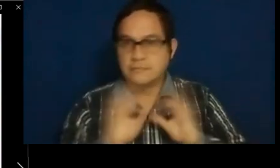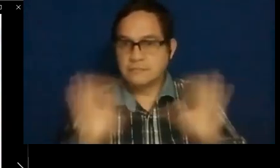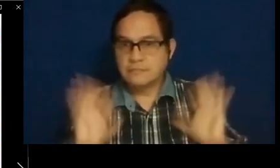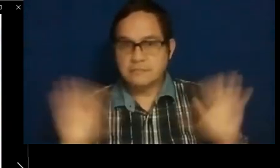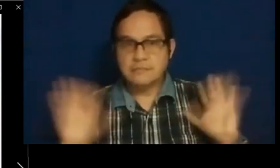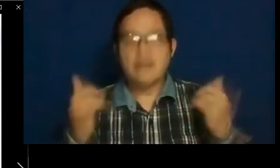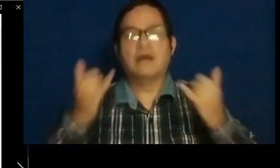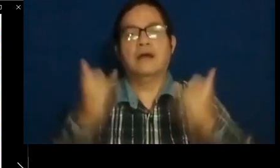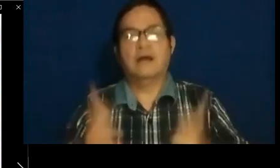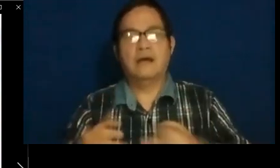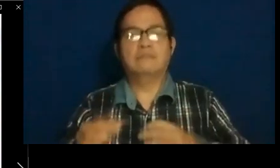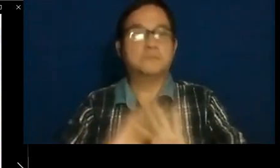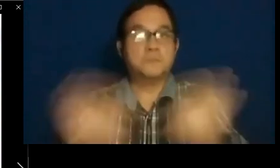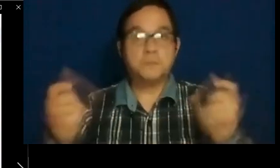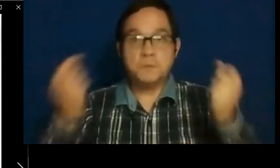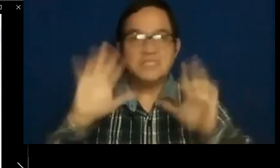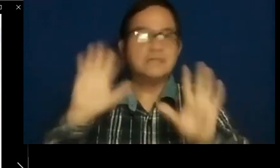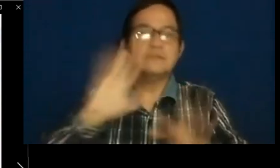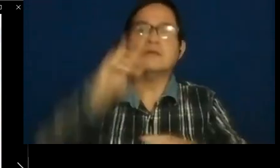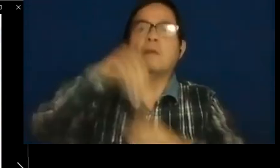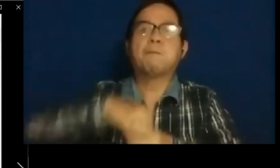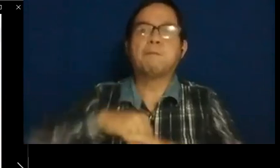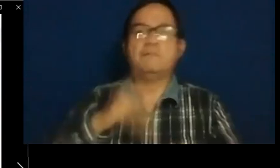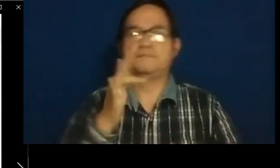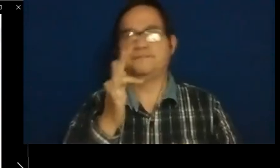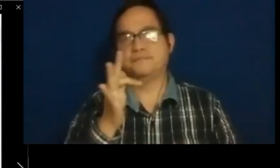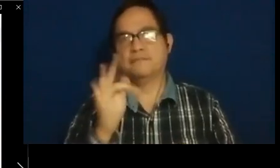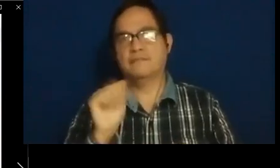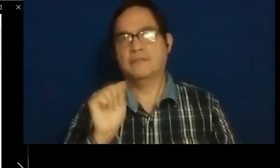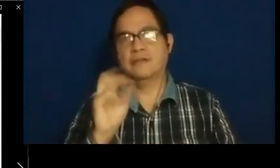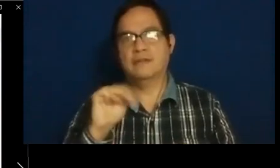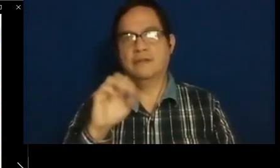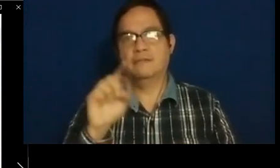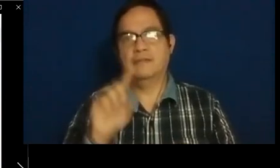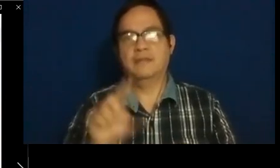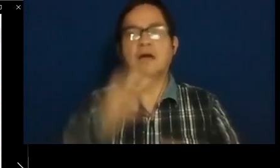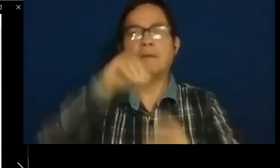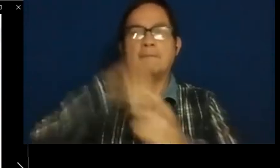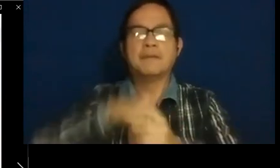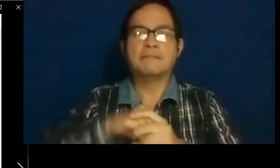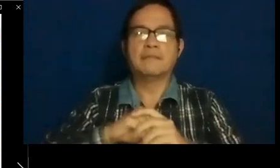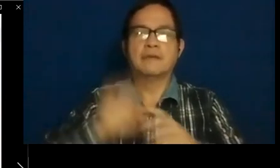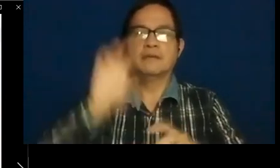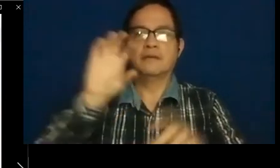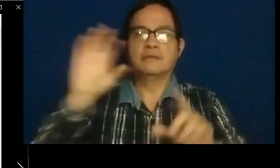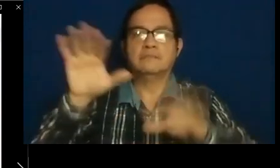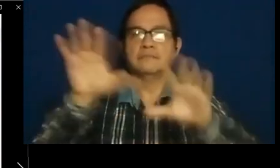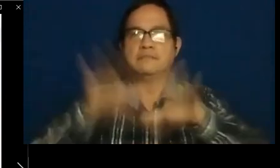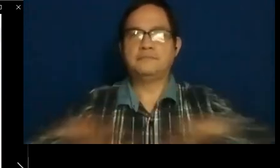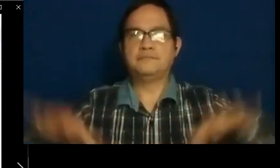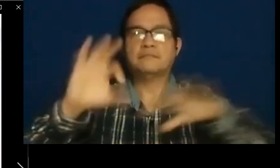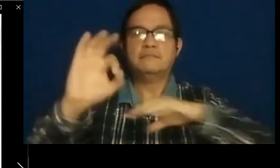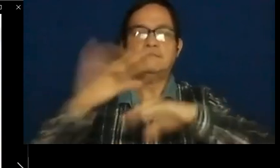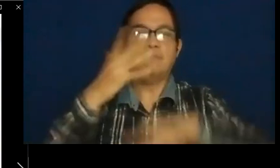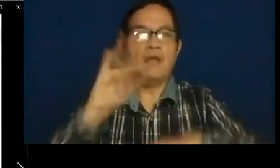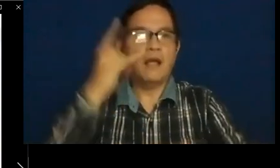protocolo como tal, que esto ya quedó subido en Teams, igual ustedes también lo pueden descargar a través del campus. Esta era la tabla que les decía que había cambiado.